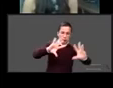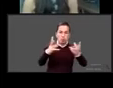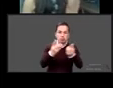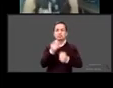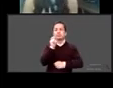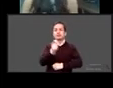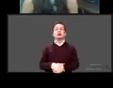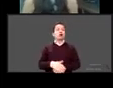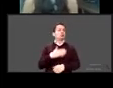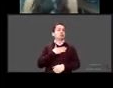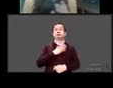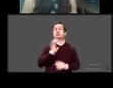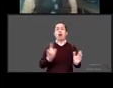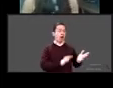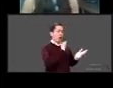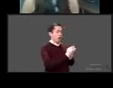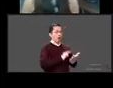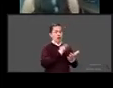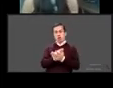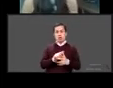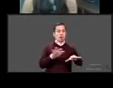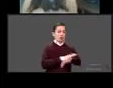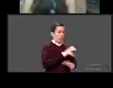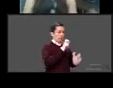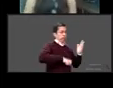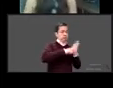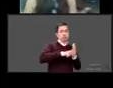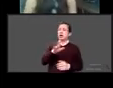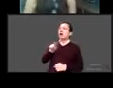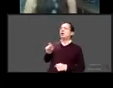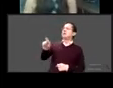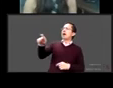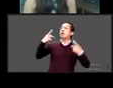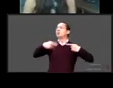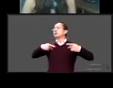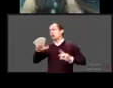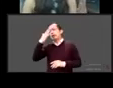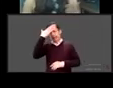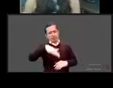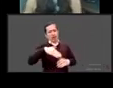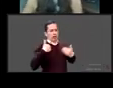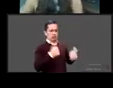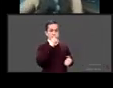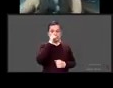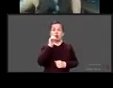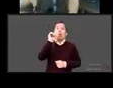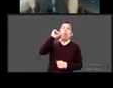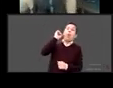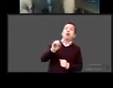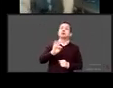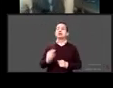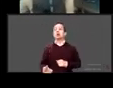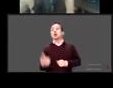llegar porque cambiamos las leyes, no va a llegar porque la gente deja de creer que eso tiene que ser así, o porque en el caso específico de una persona